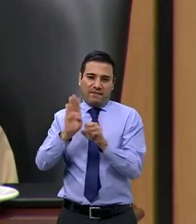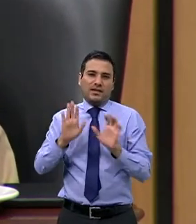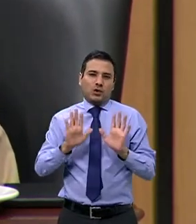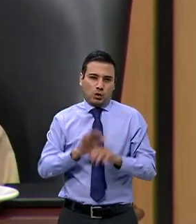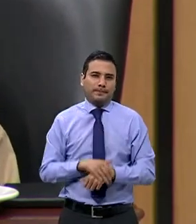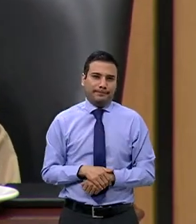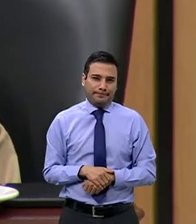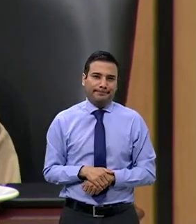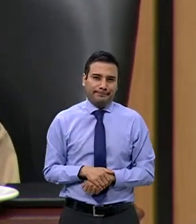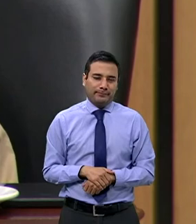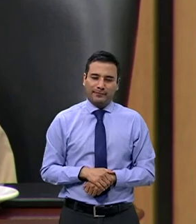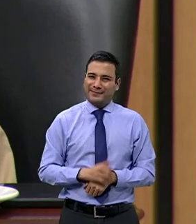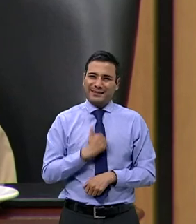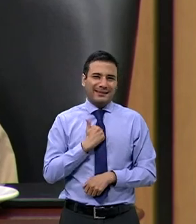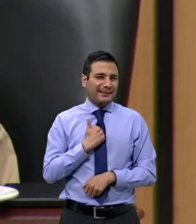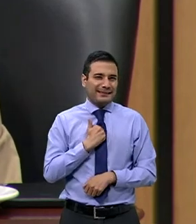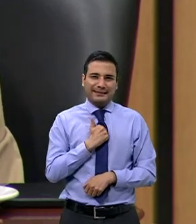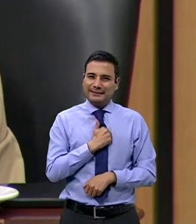lamentablemente